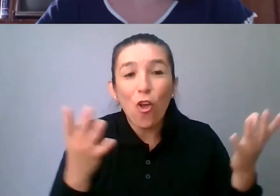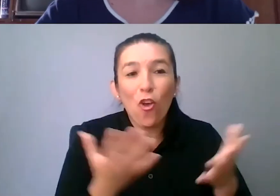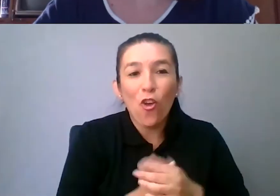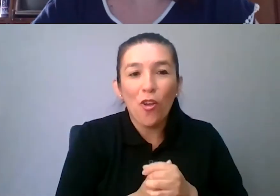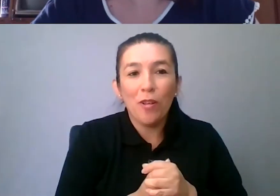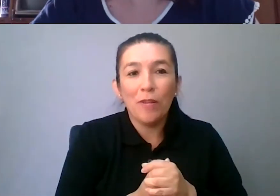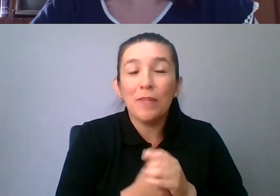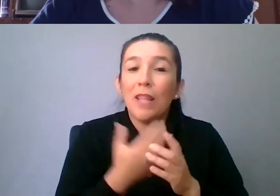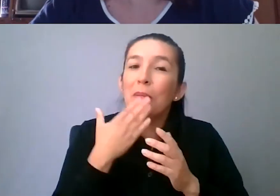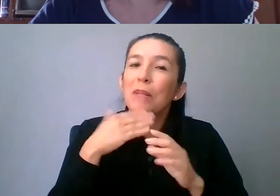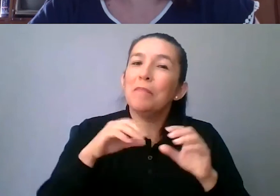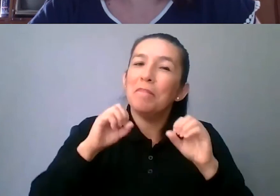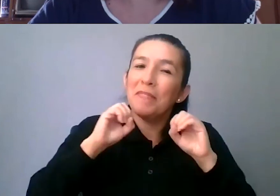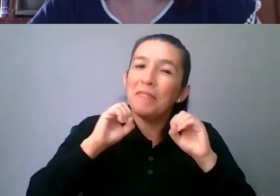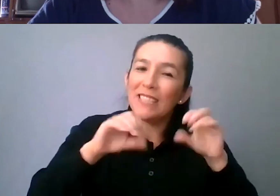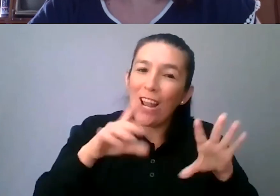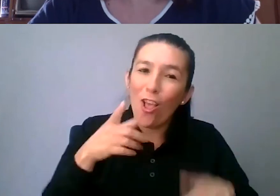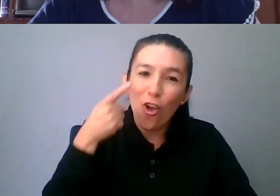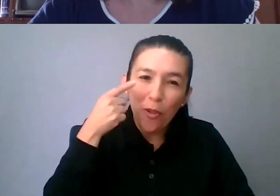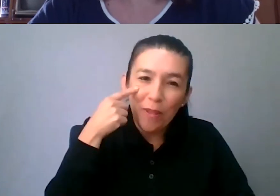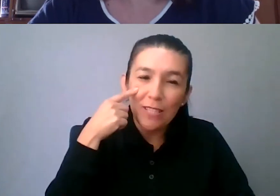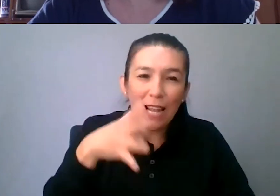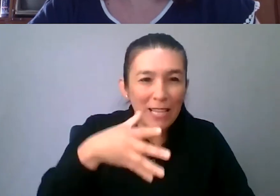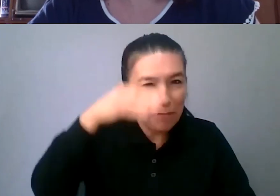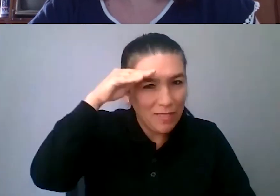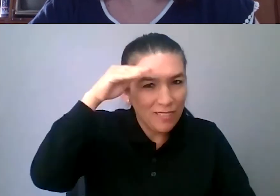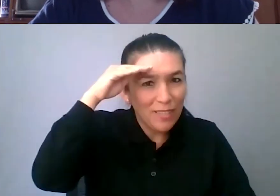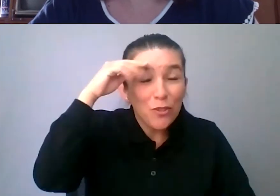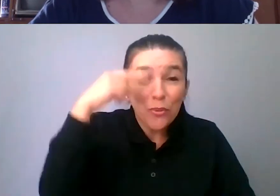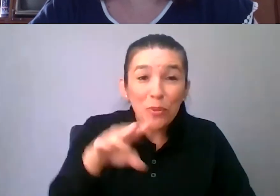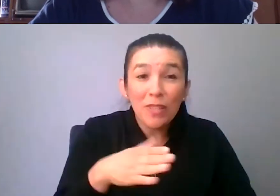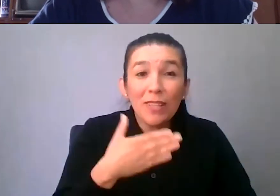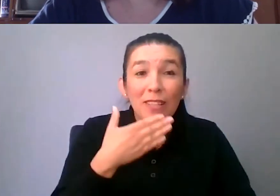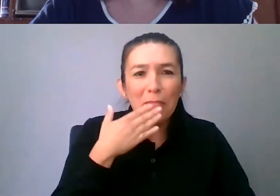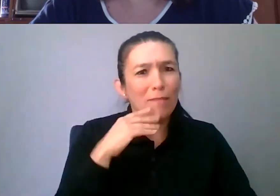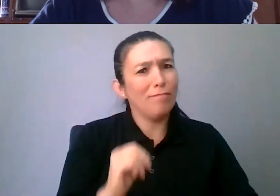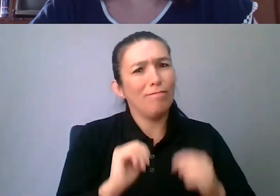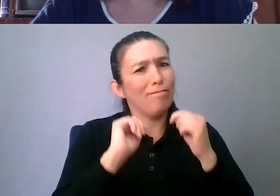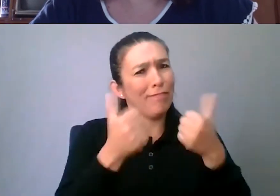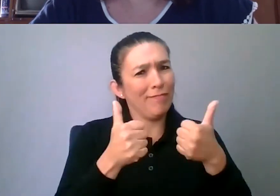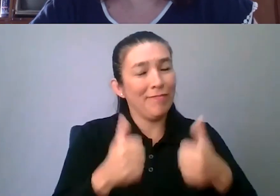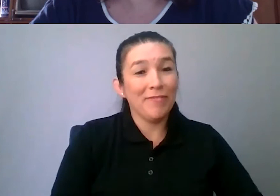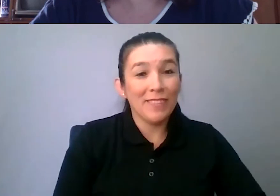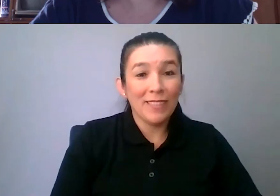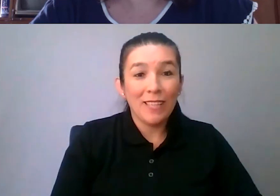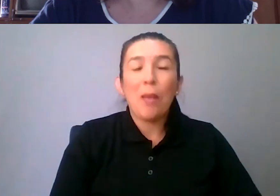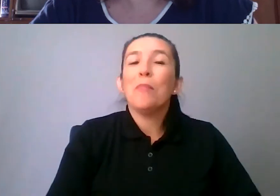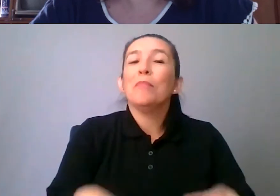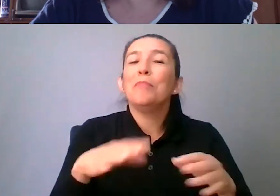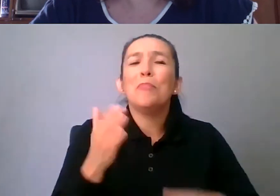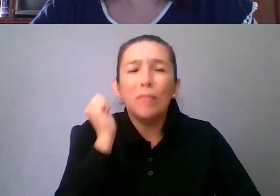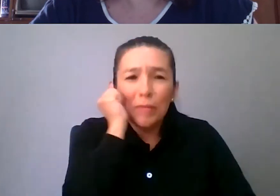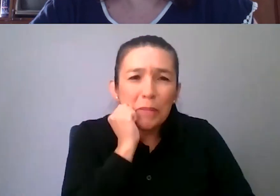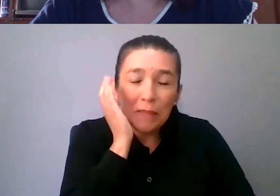por habernos transmitido sus conocimientos, sus experiencias y su expertise. Así es que muy amable,